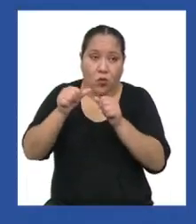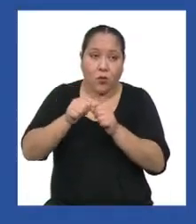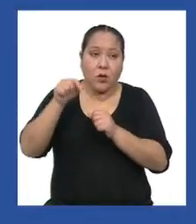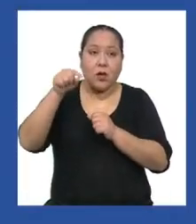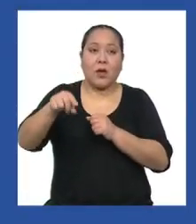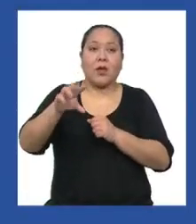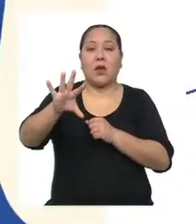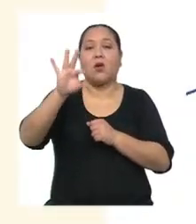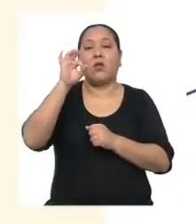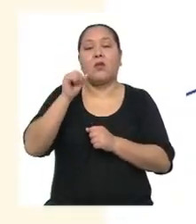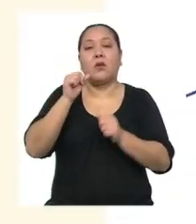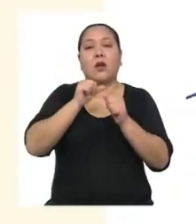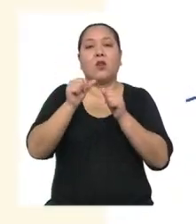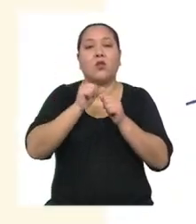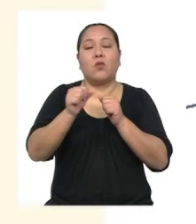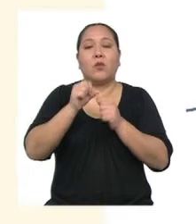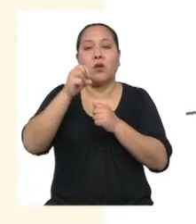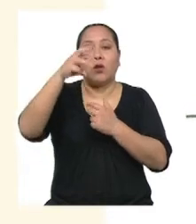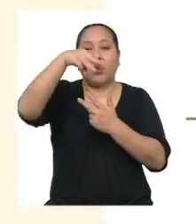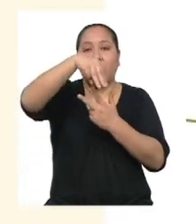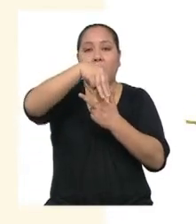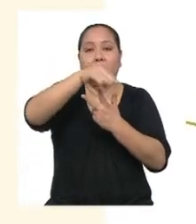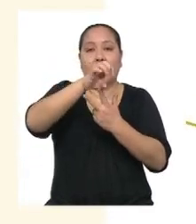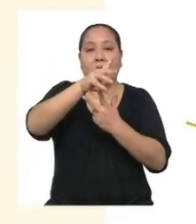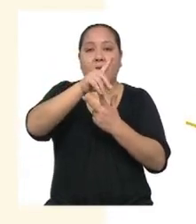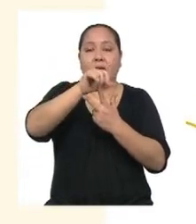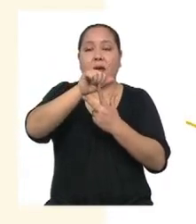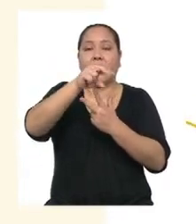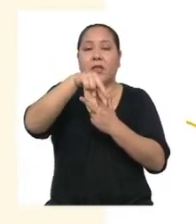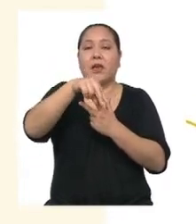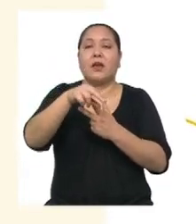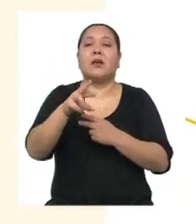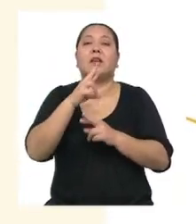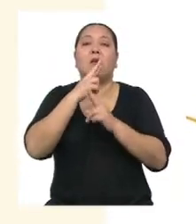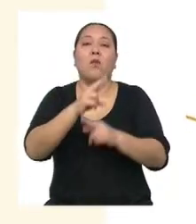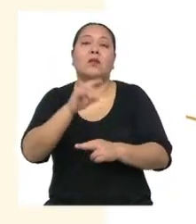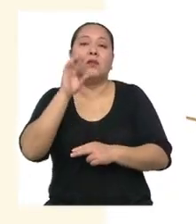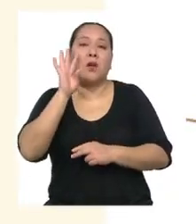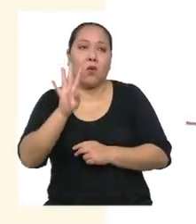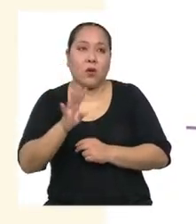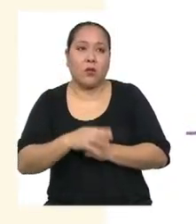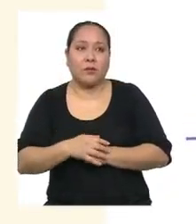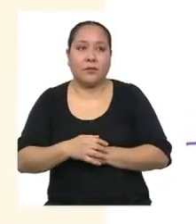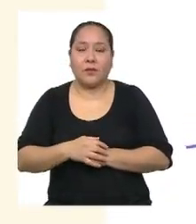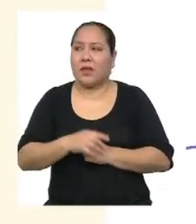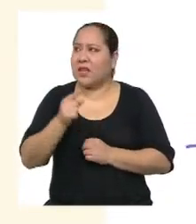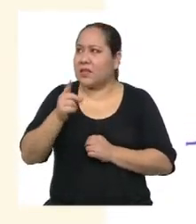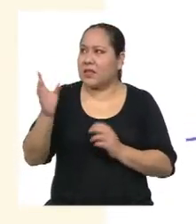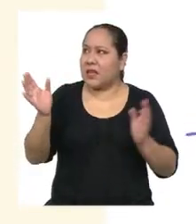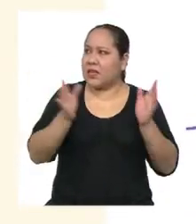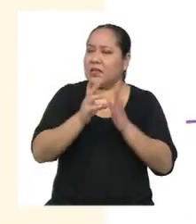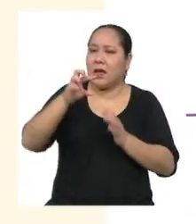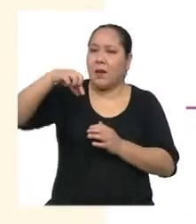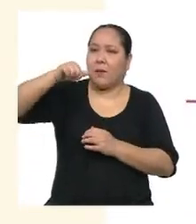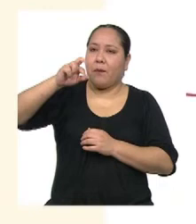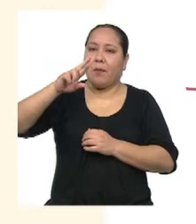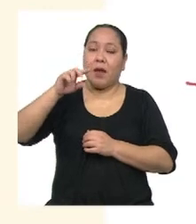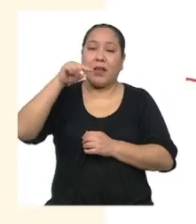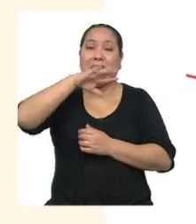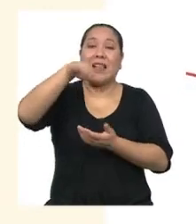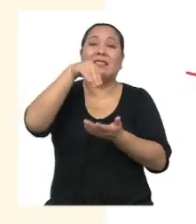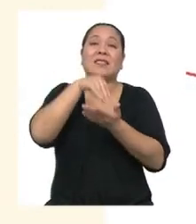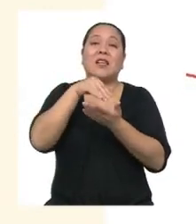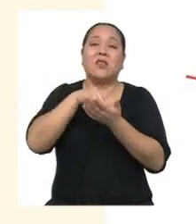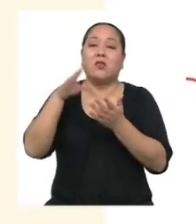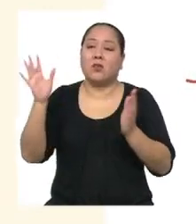es 4. ¿Y si n fuera par? Si es par, hallamos la media aritmética de los dos